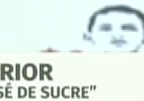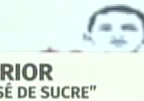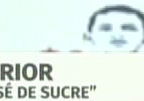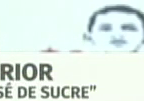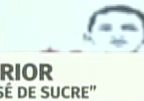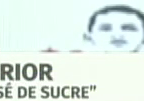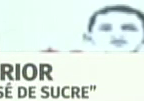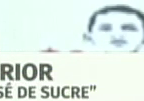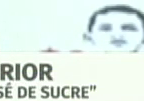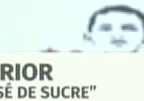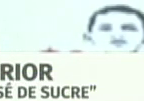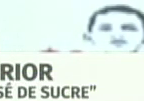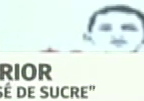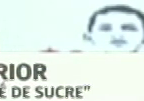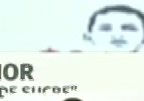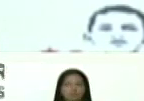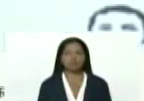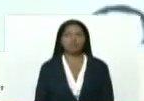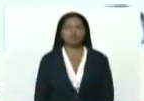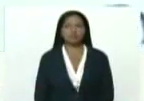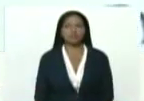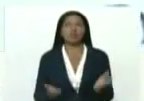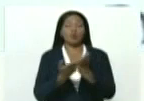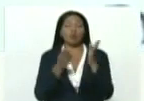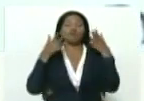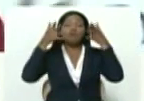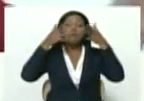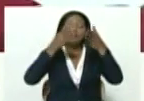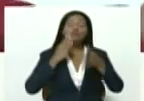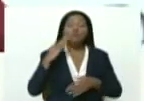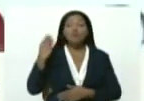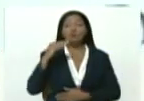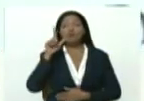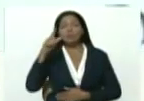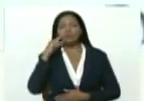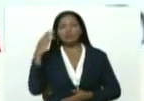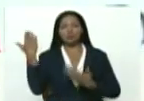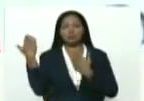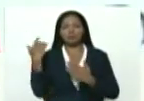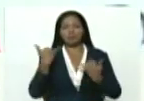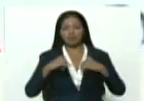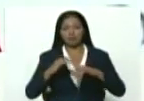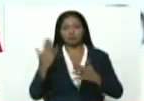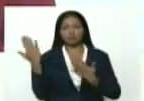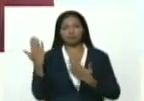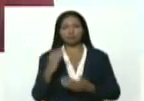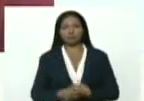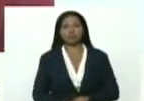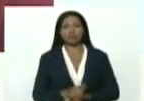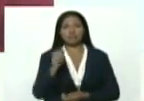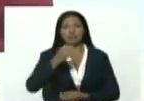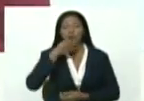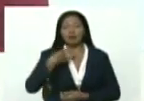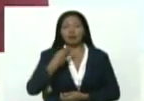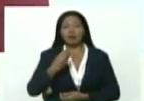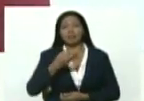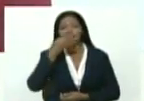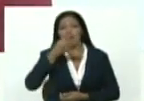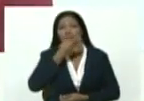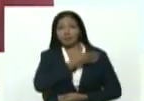de la Escuela Superior de Formación de la JPSUV. Adelante, compañero. Sí, buenas tardes, señor